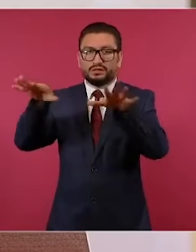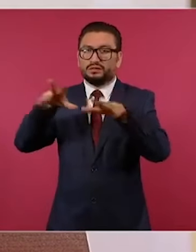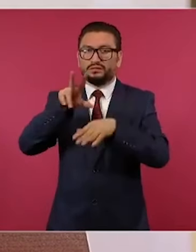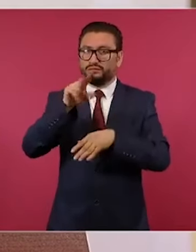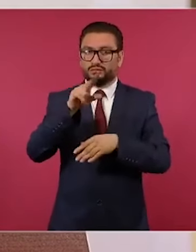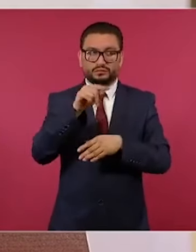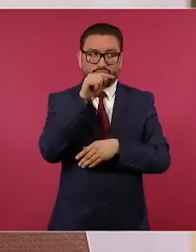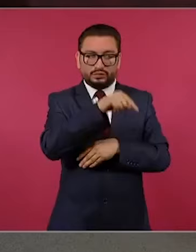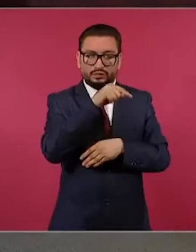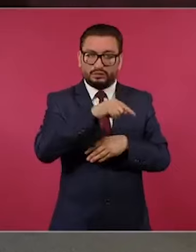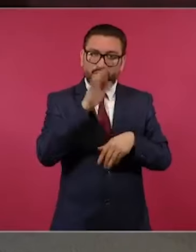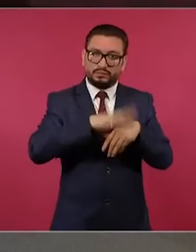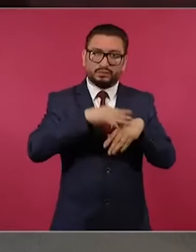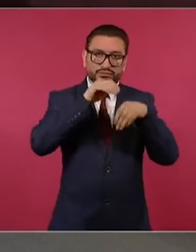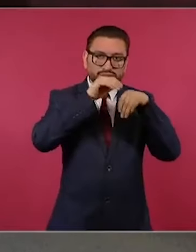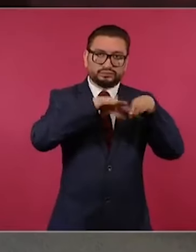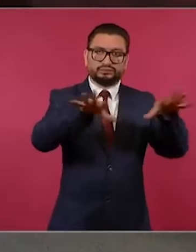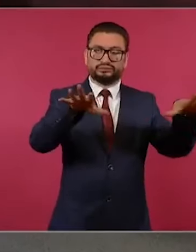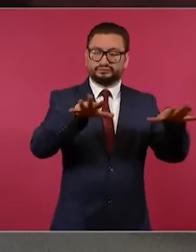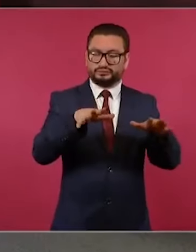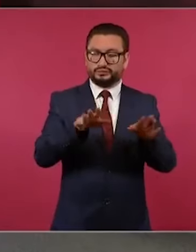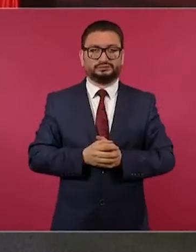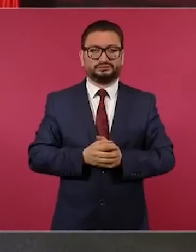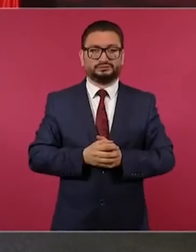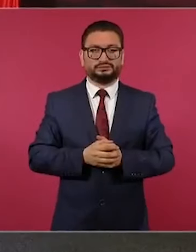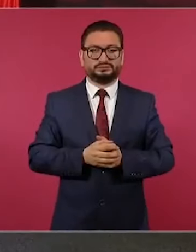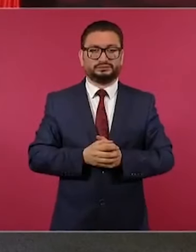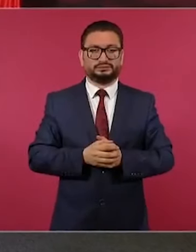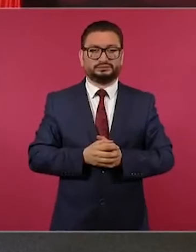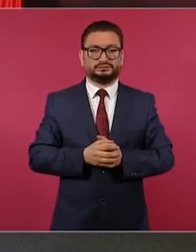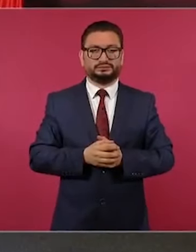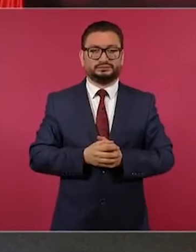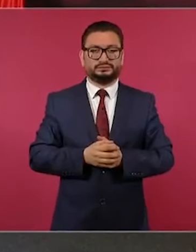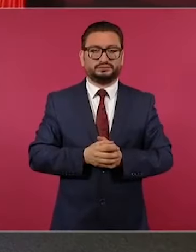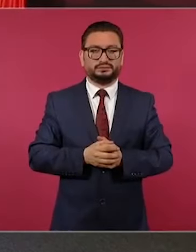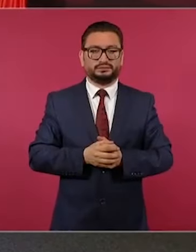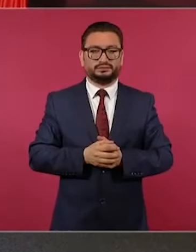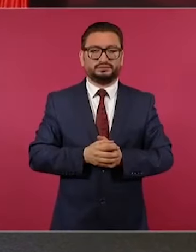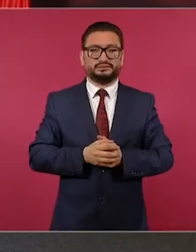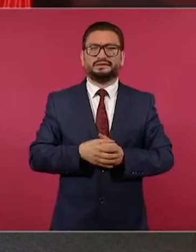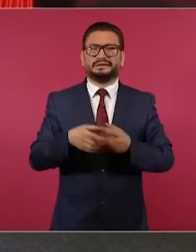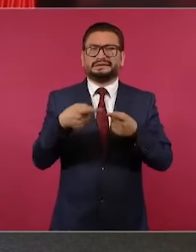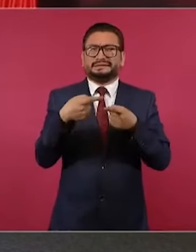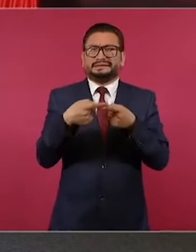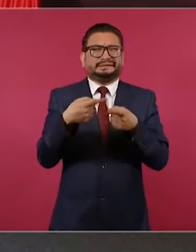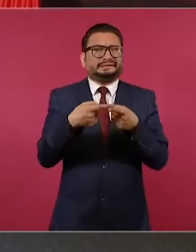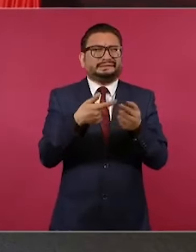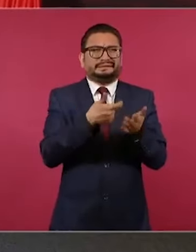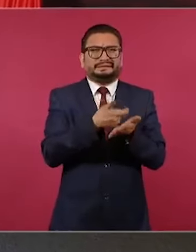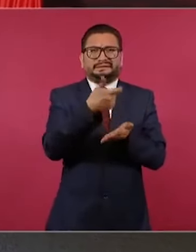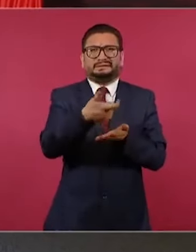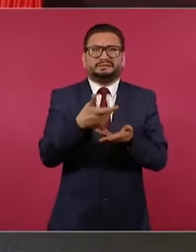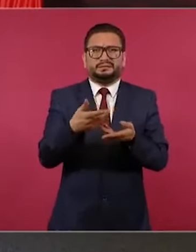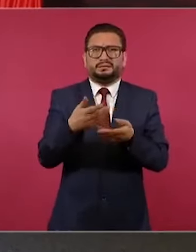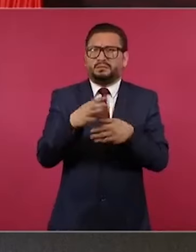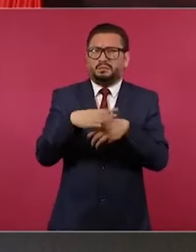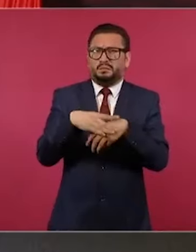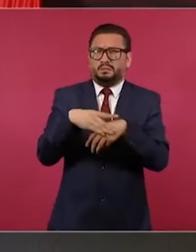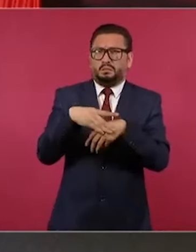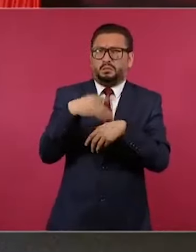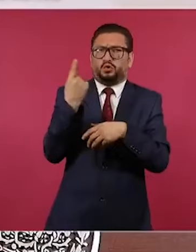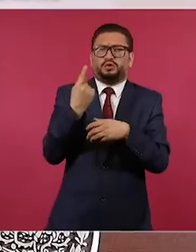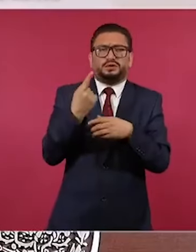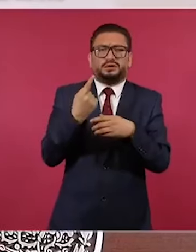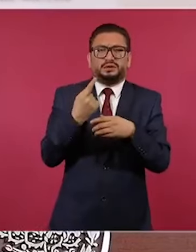récord a nivel mundial. ¿Y quién pagó por qué el